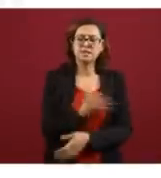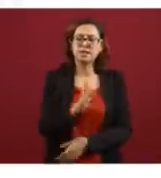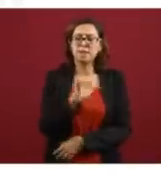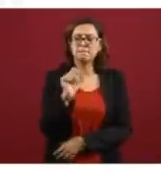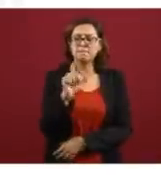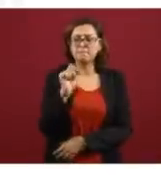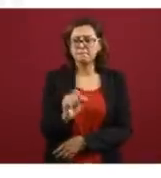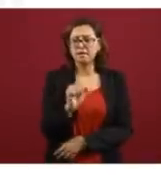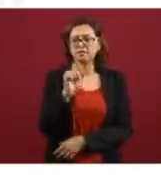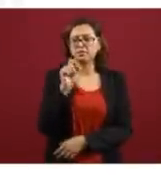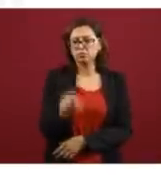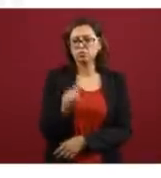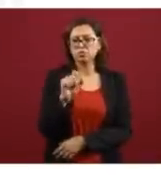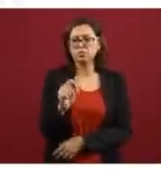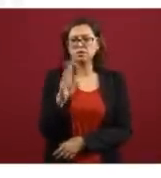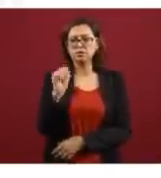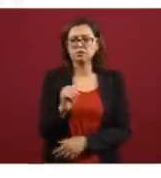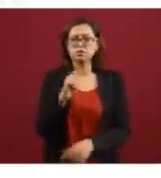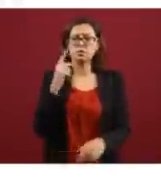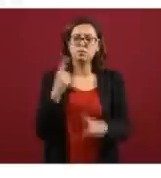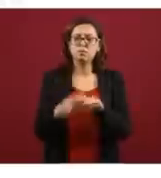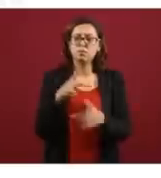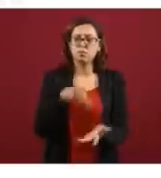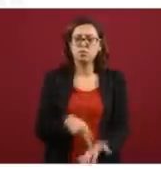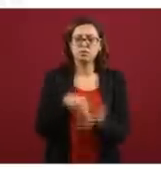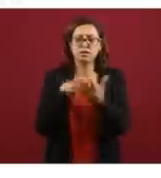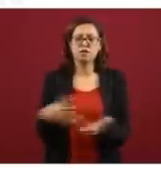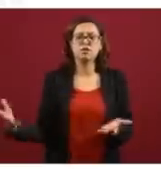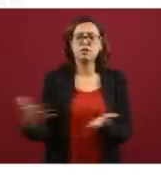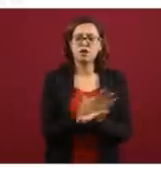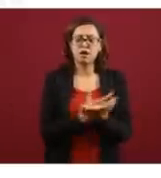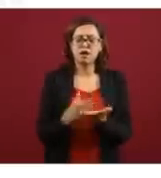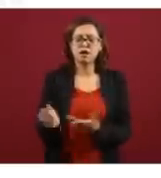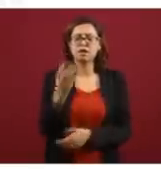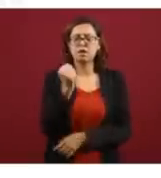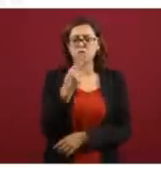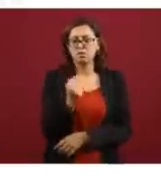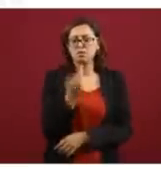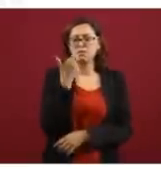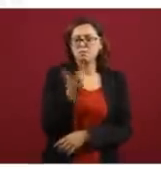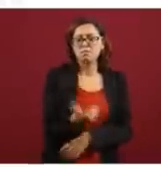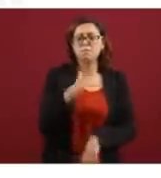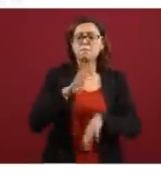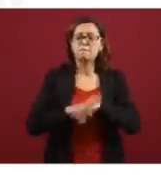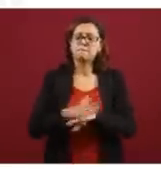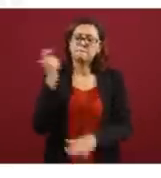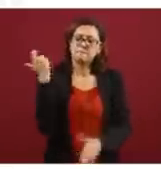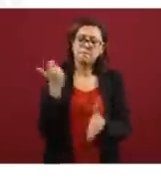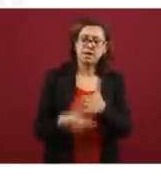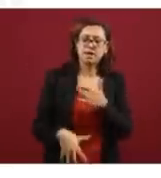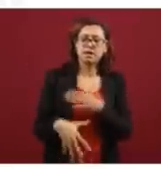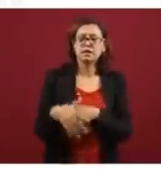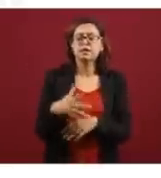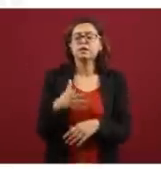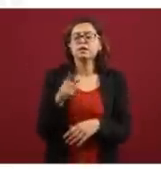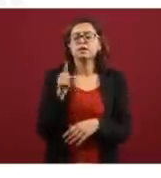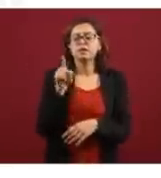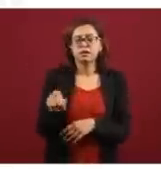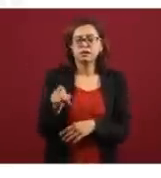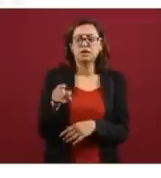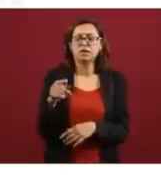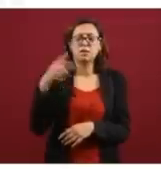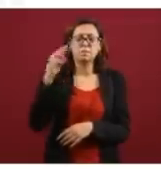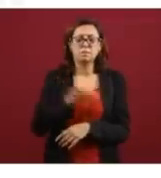a 20.29 pesos por kilo y un margen de 9.51 pesos. Mientras que el más económico lo encontramos en